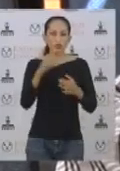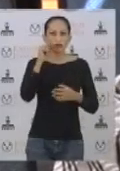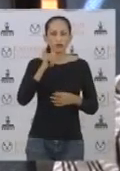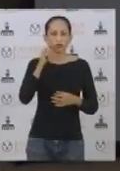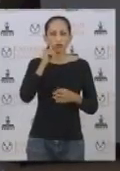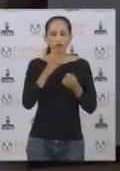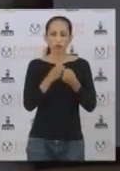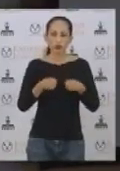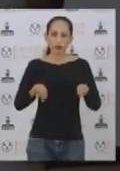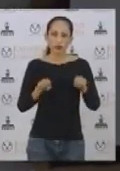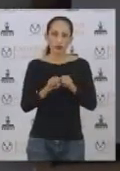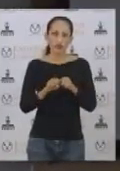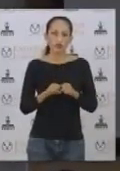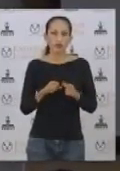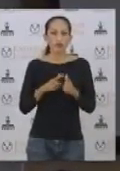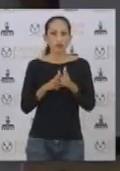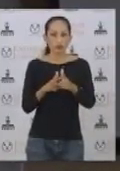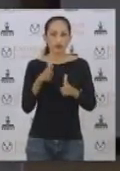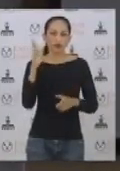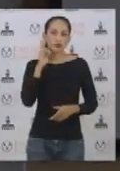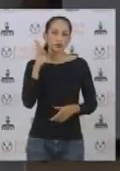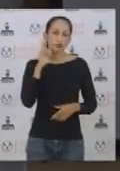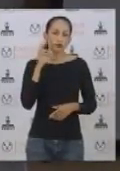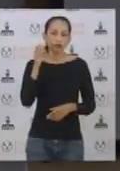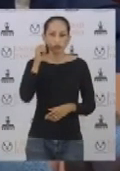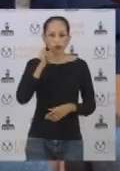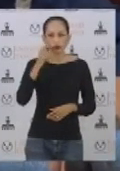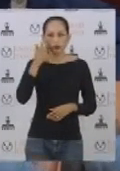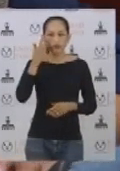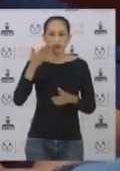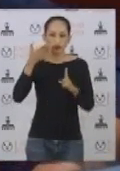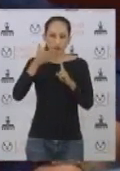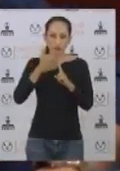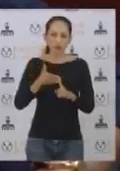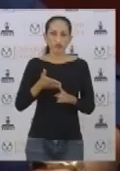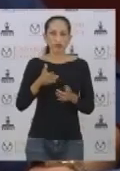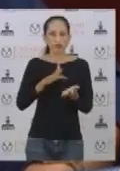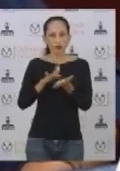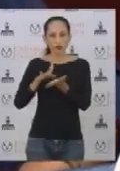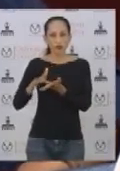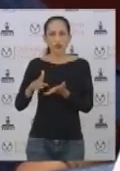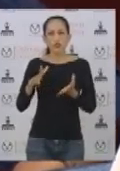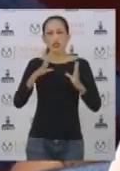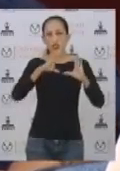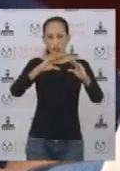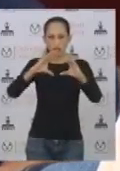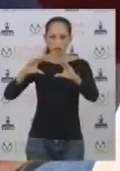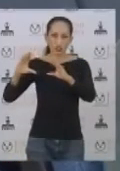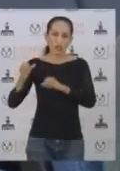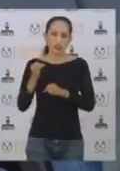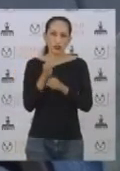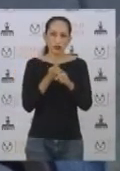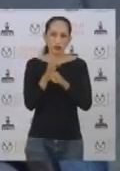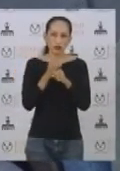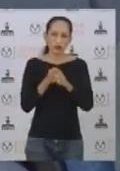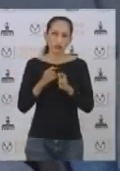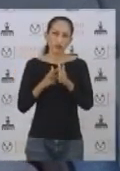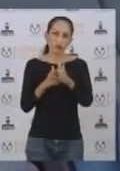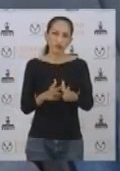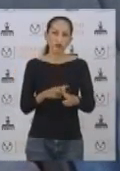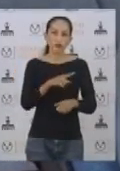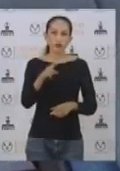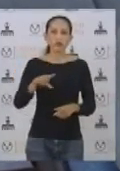permanente con la sociedad impulsada por el rector Enrique Etienne Pérez del Río, en donde se busca la capacitación permanente de los investigadores y